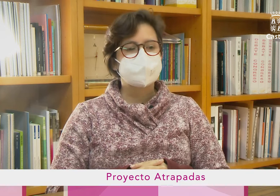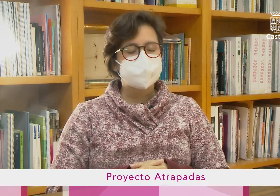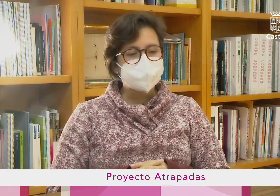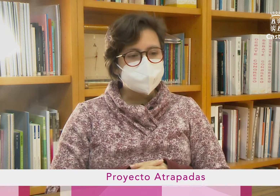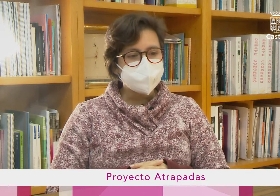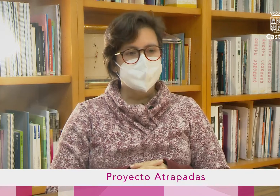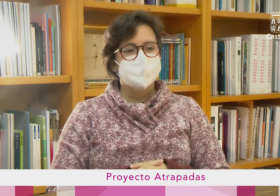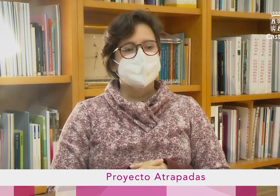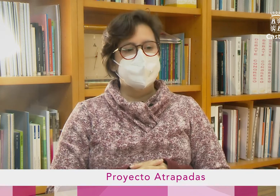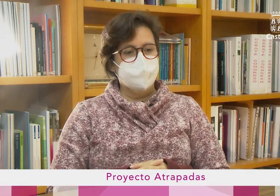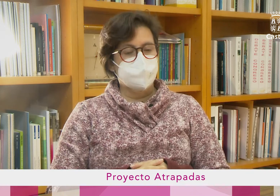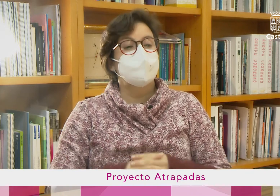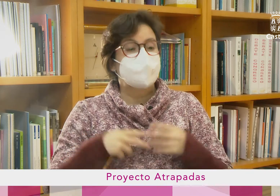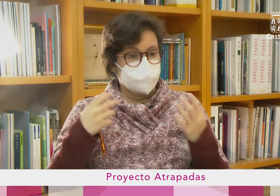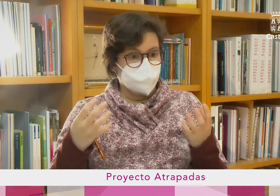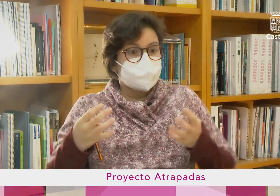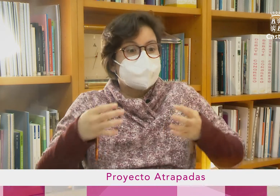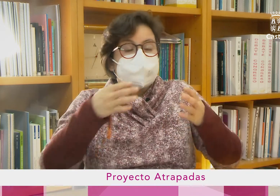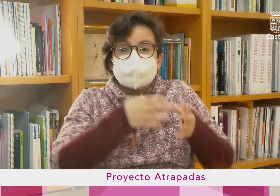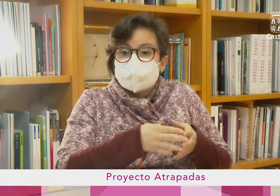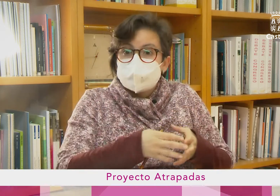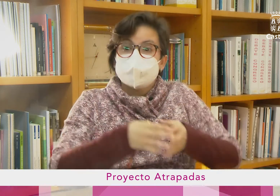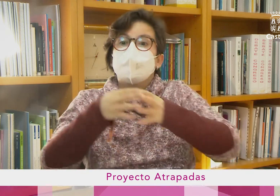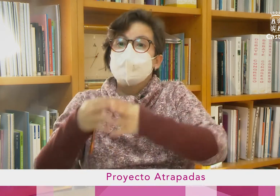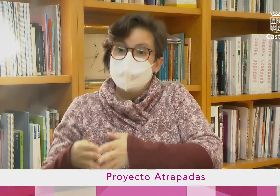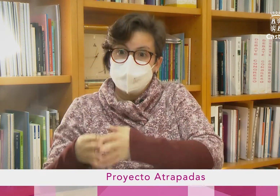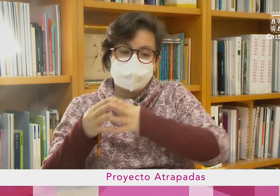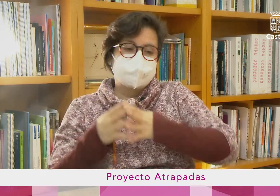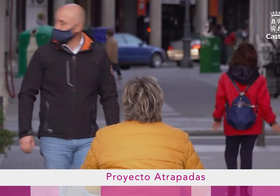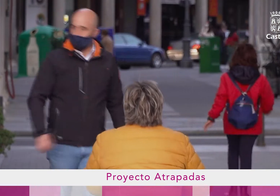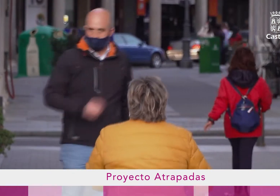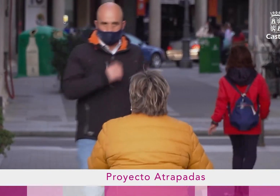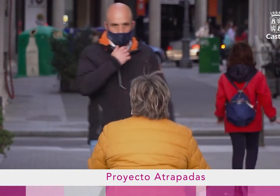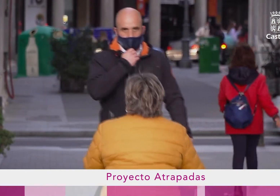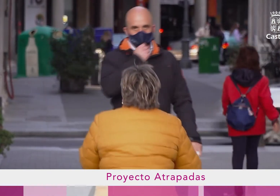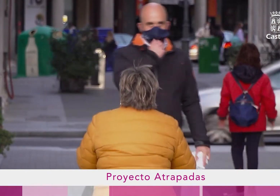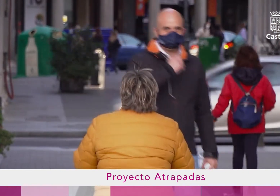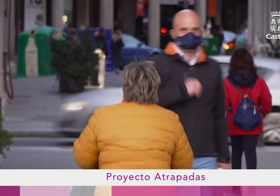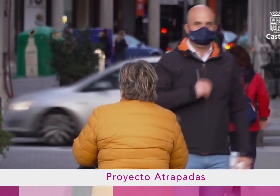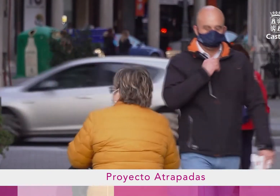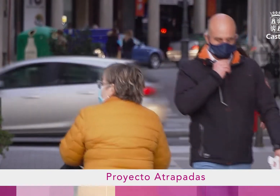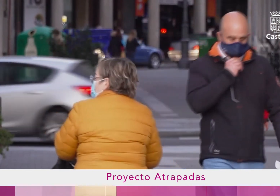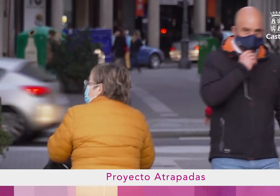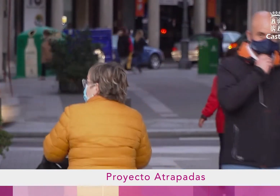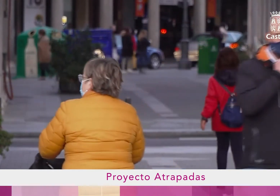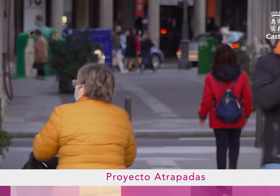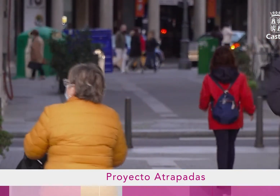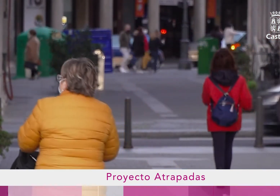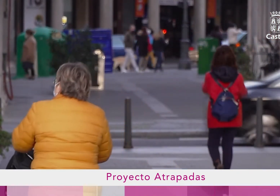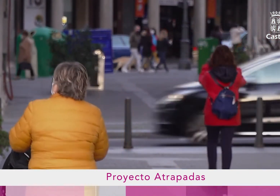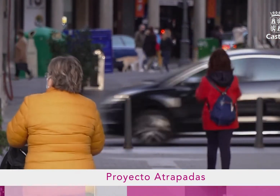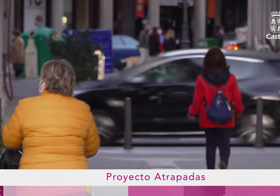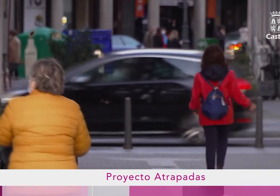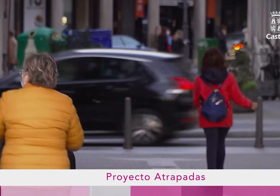en cada momento y cómo queremos, no solamente dónde queremos, sino cómo queremos estar. Esto en muchísimas ocasiones